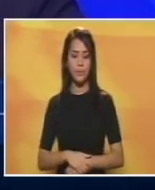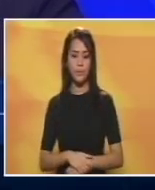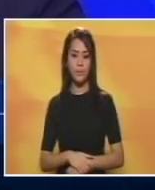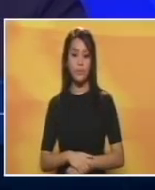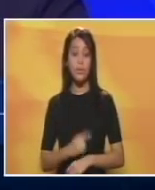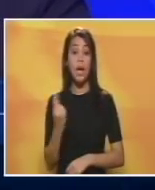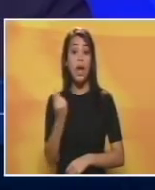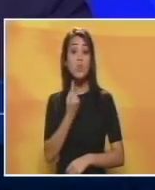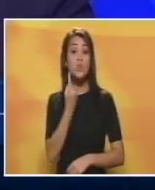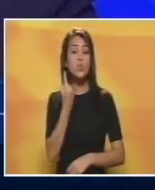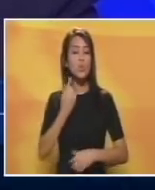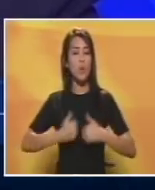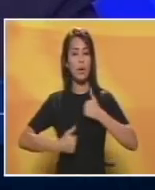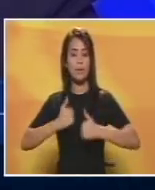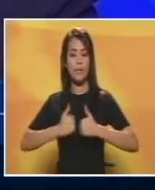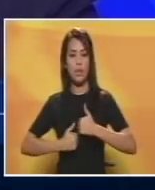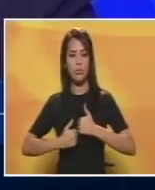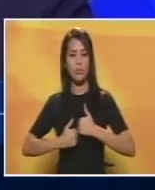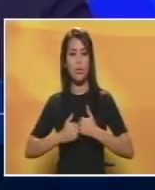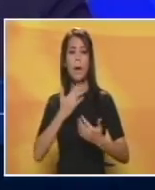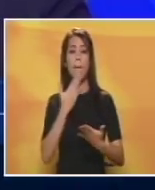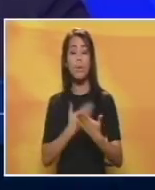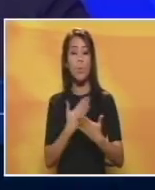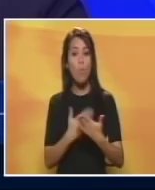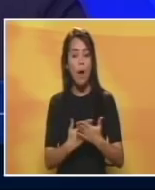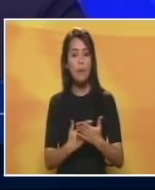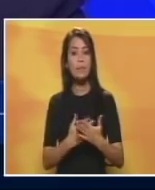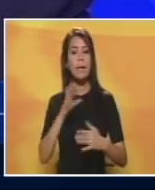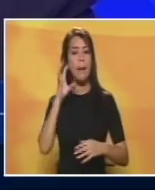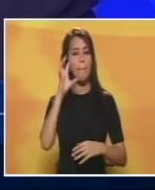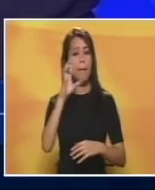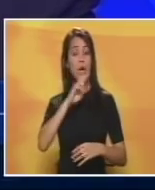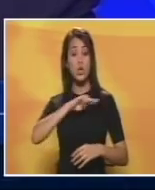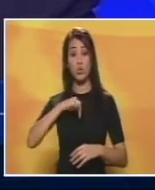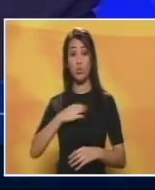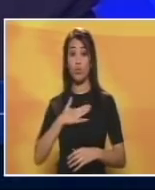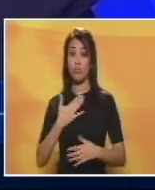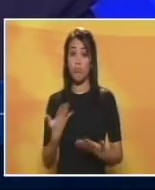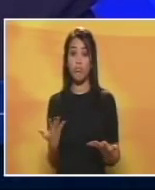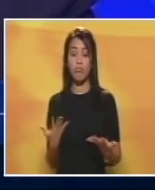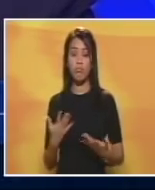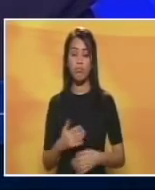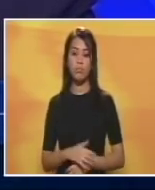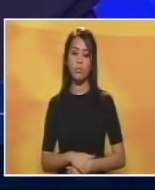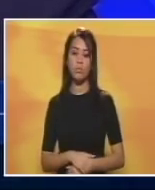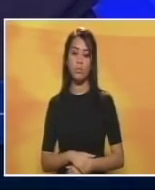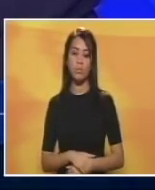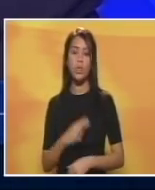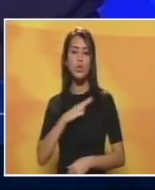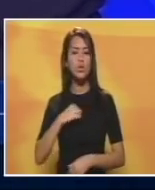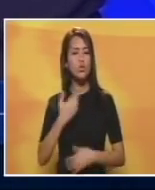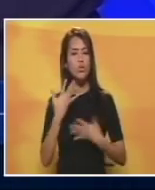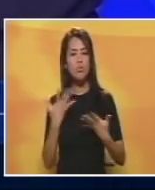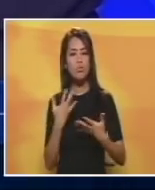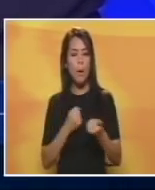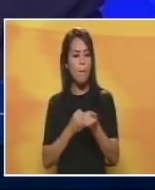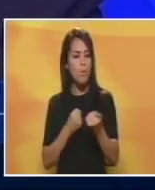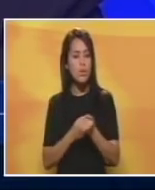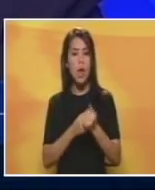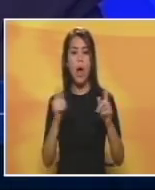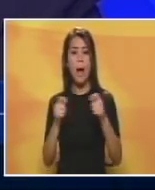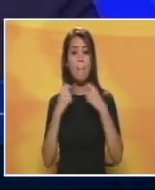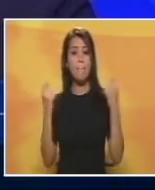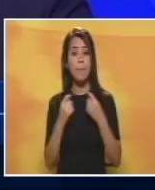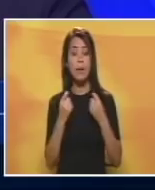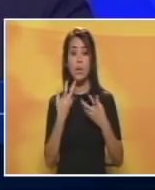El único candidato que le está haciendo propuestas al país somos nosotros. Nosotros hemos basado nuestra campaña